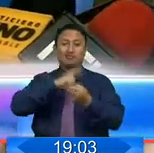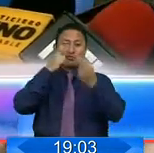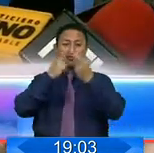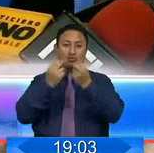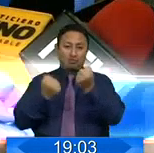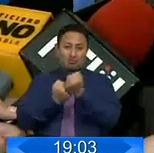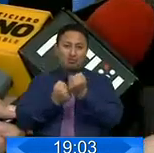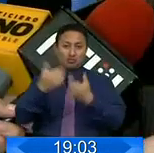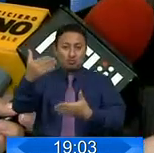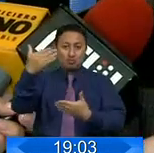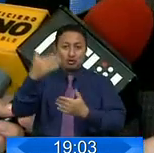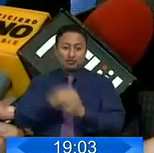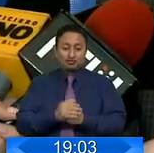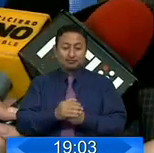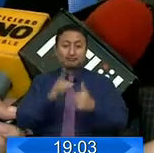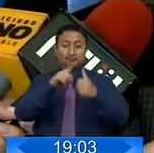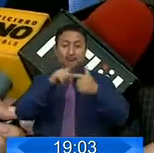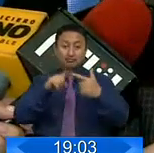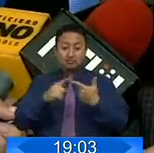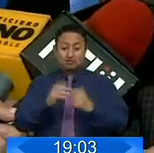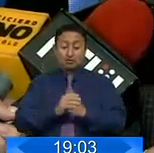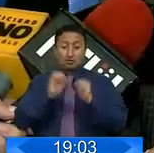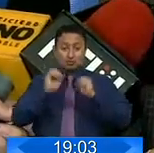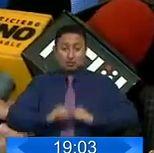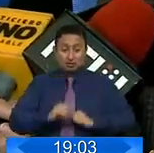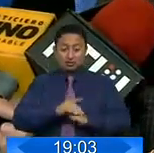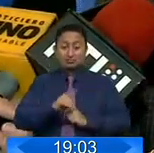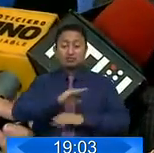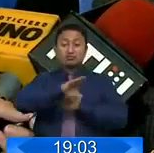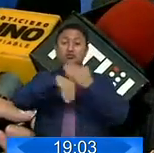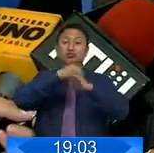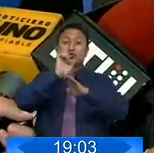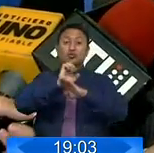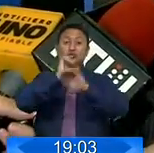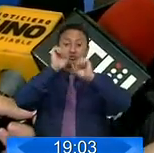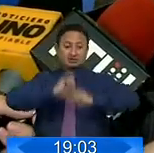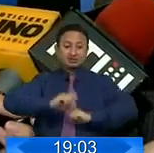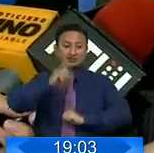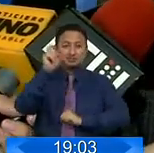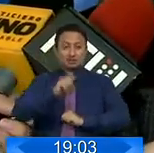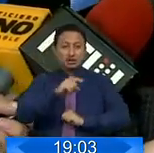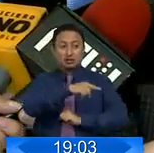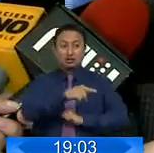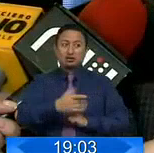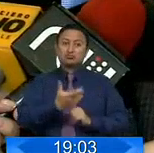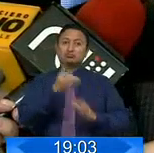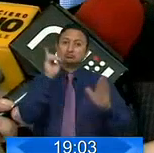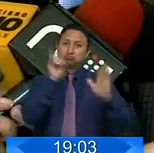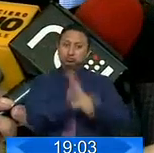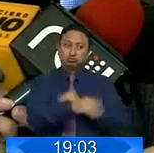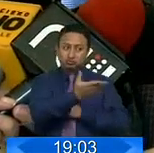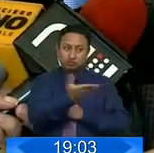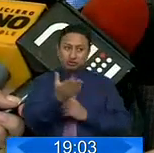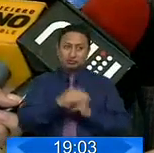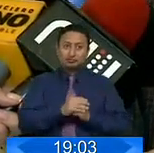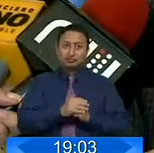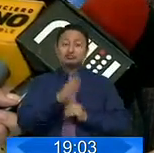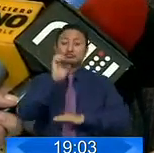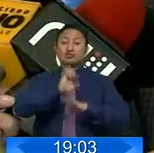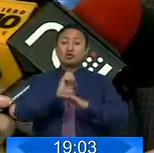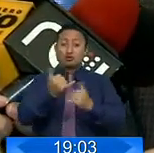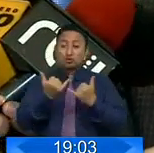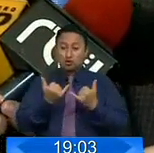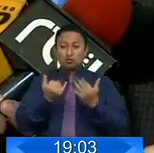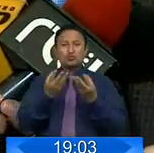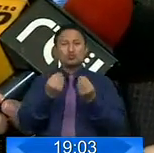Eso es imposible de soslayar. El país entero nos demandará, el país entero nos cobrará. No, el Ecuador está inundado de corrupción